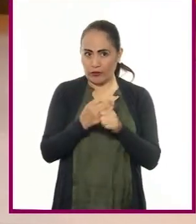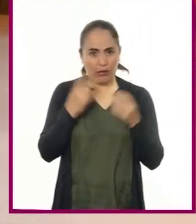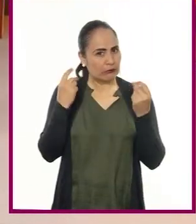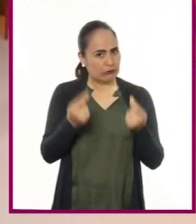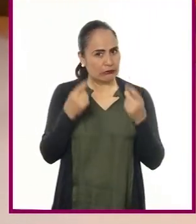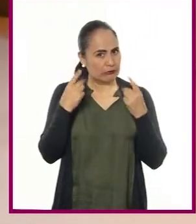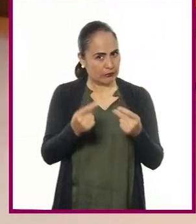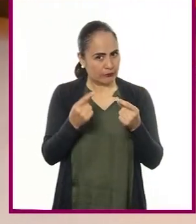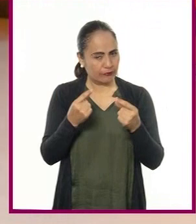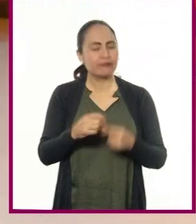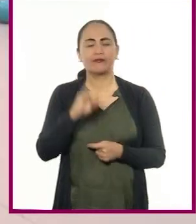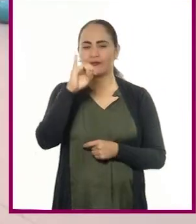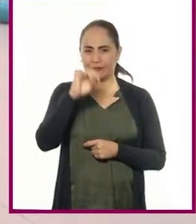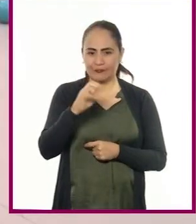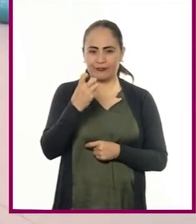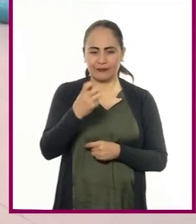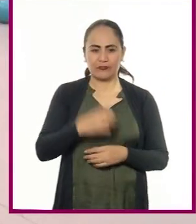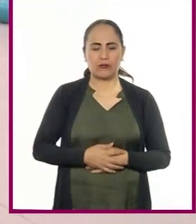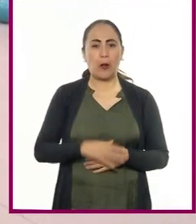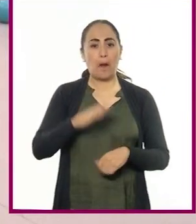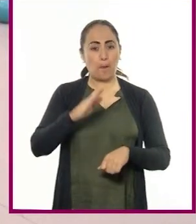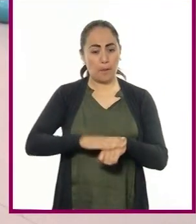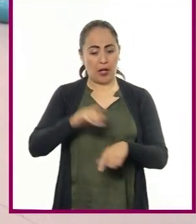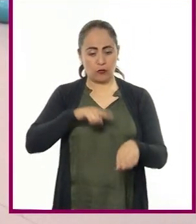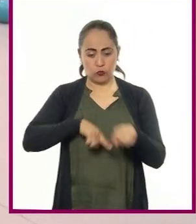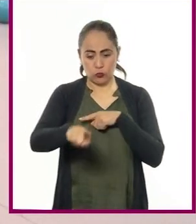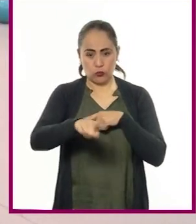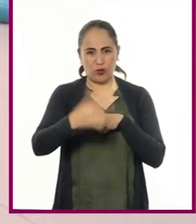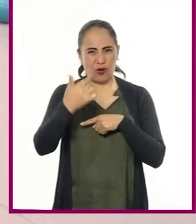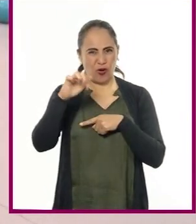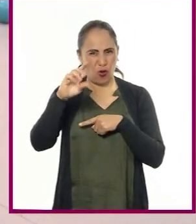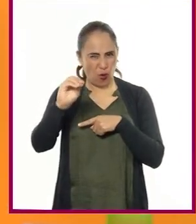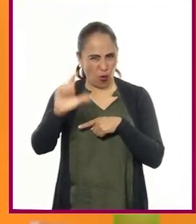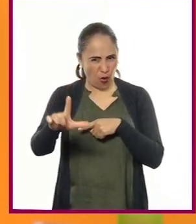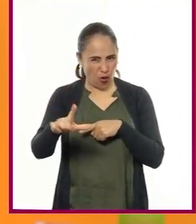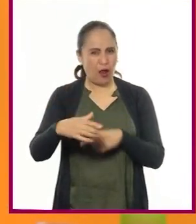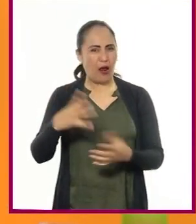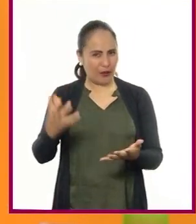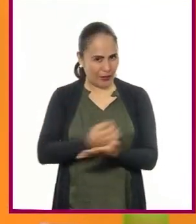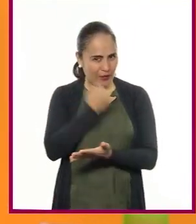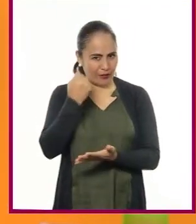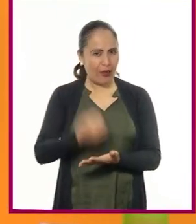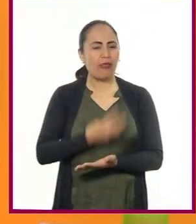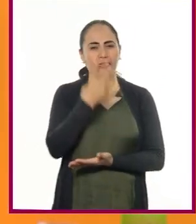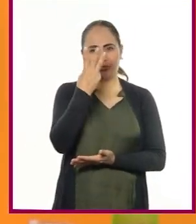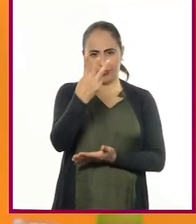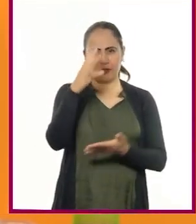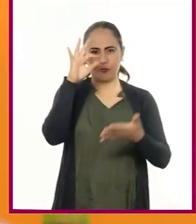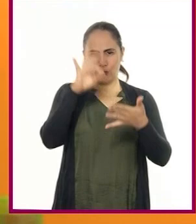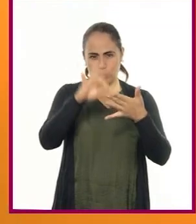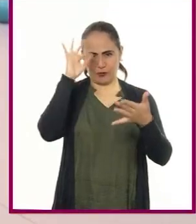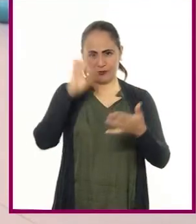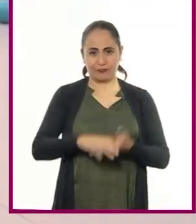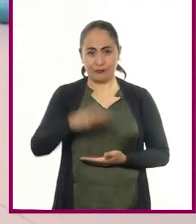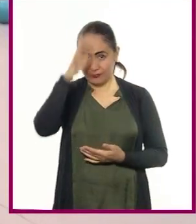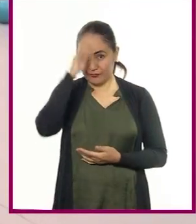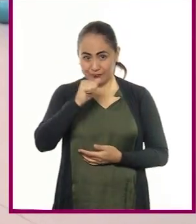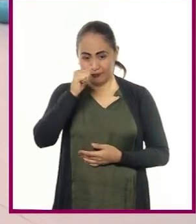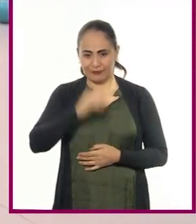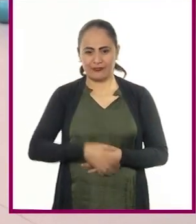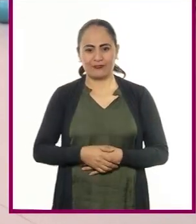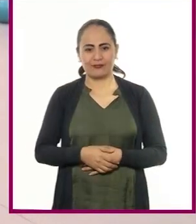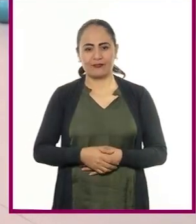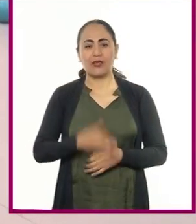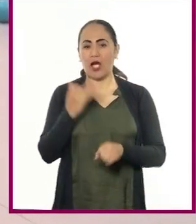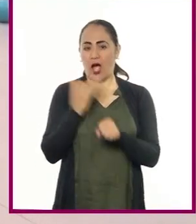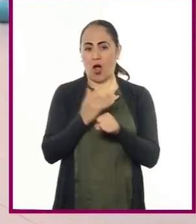llegar. Así es. Perfecto, maestro. El que más anote, gana. Vamos a jugar a... A tres. Tres. Perfecto. Me parece bien. Yo tres, entonces, tengo... lo importante en